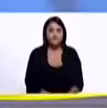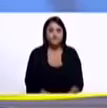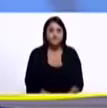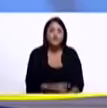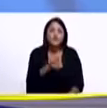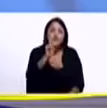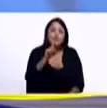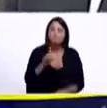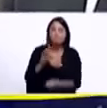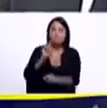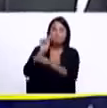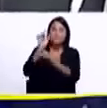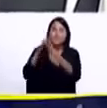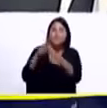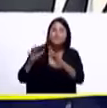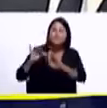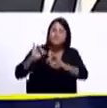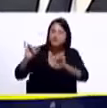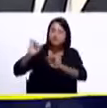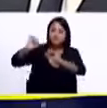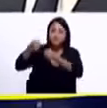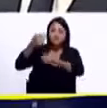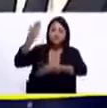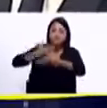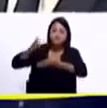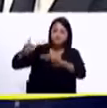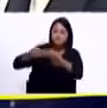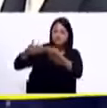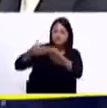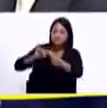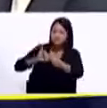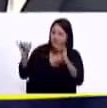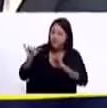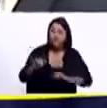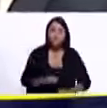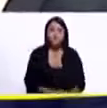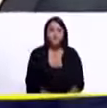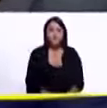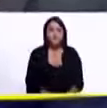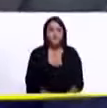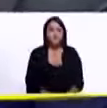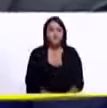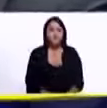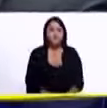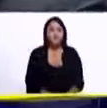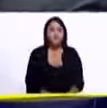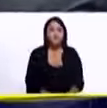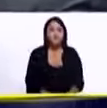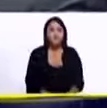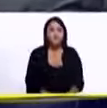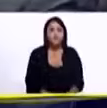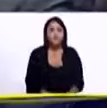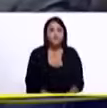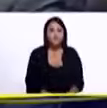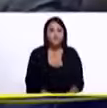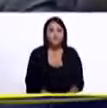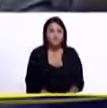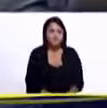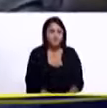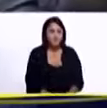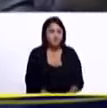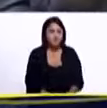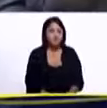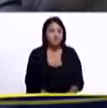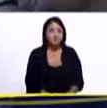Exigir el levantamiento completo y permanente de todas las sanciones, restricciones y limitaciones externas impuestas en detrimento